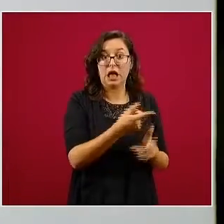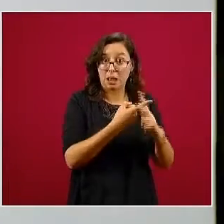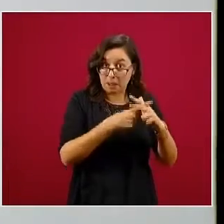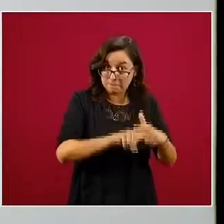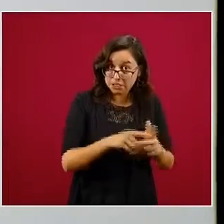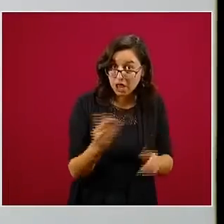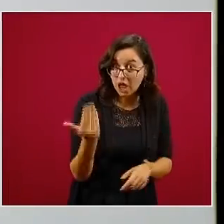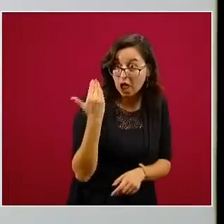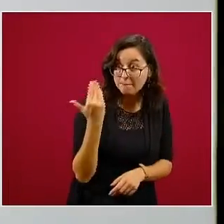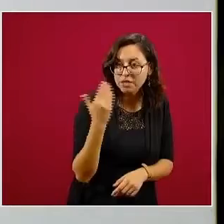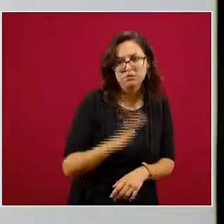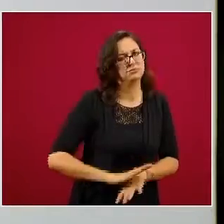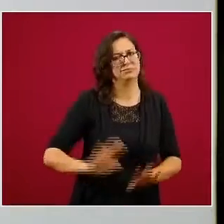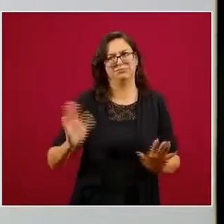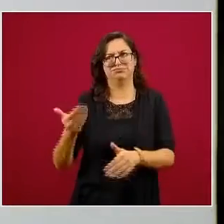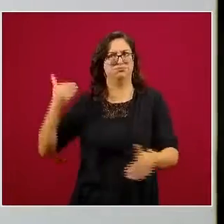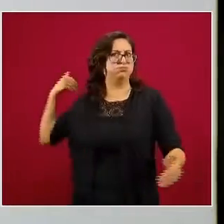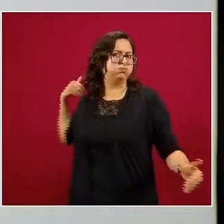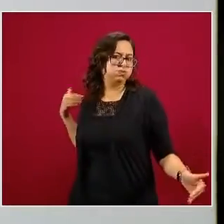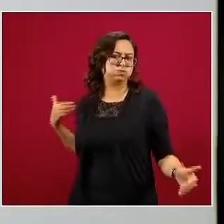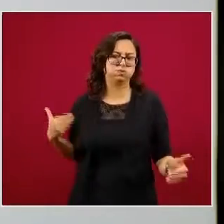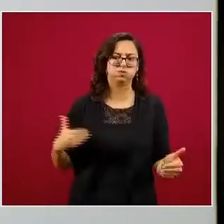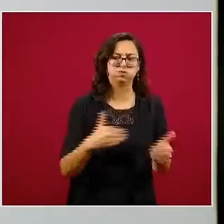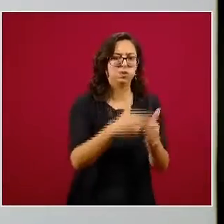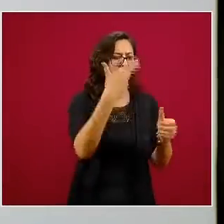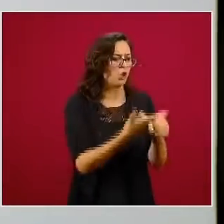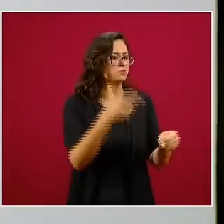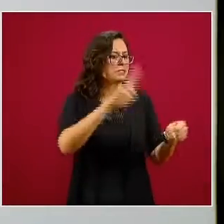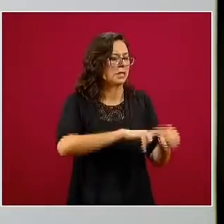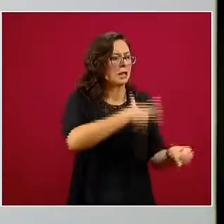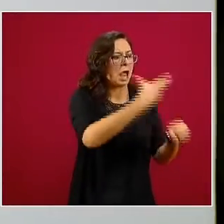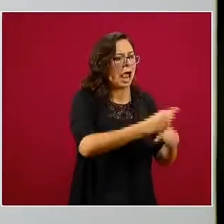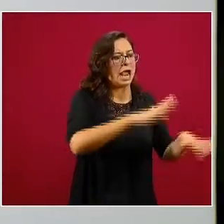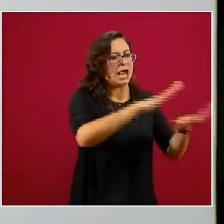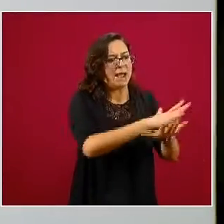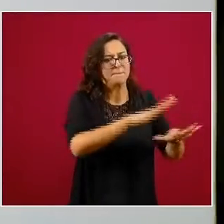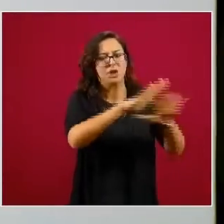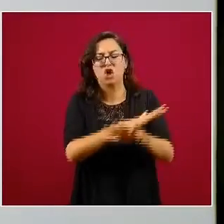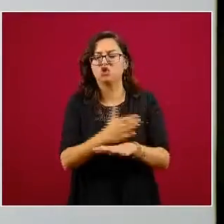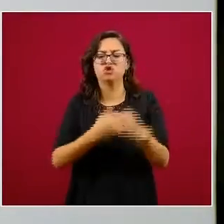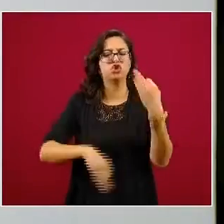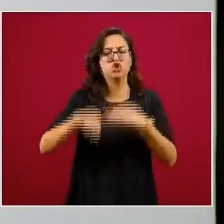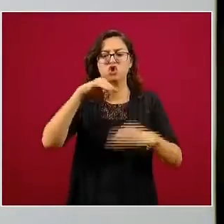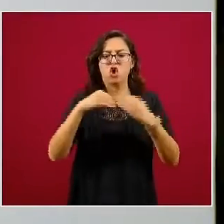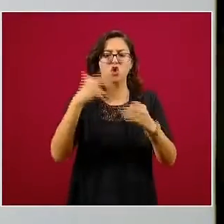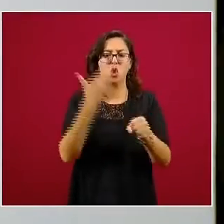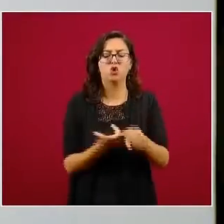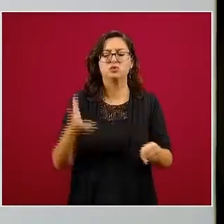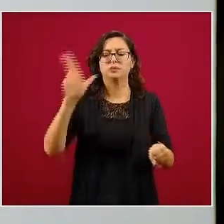que en Puebla no han bajado los contagios. Hemos explicado múltiples veces, pero lo hago con todo gusto nuevamente.